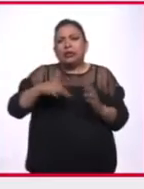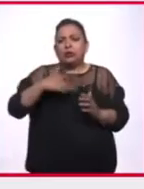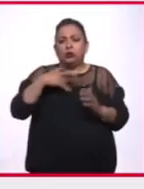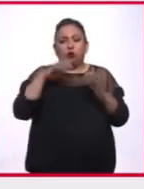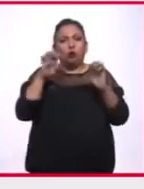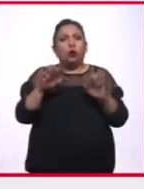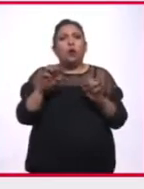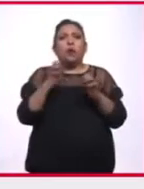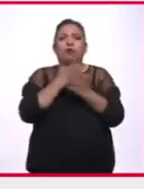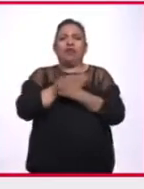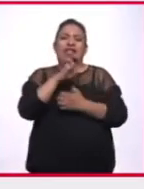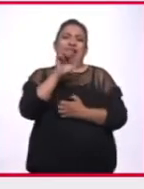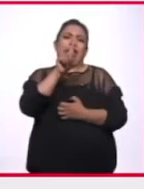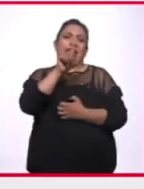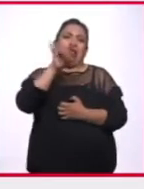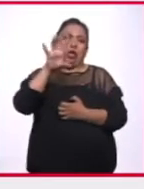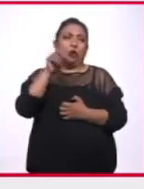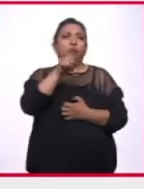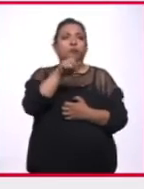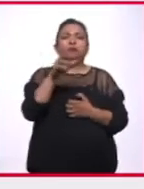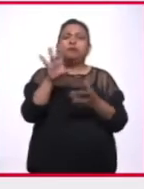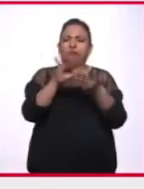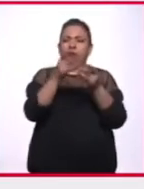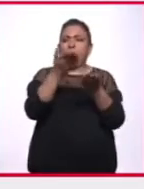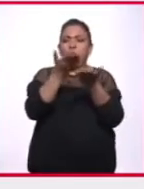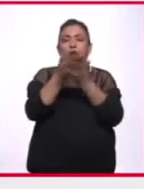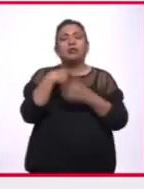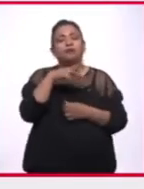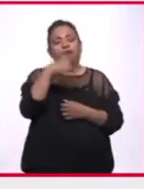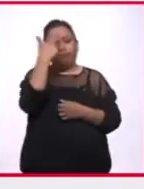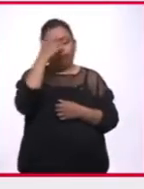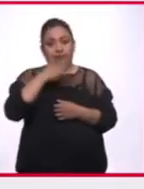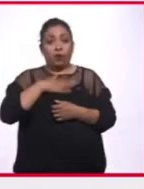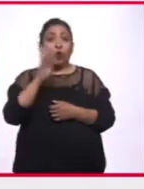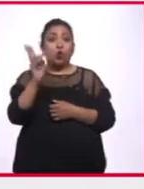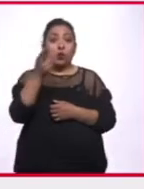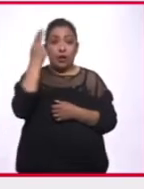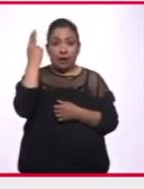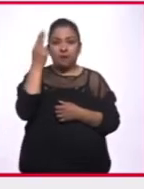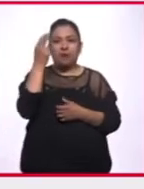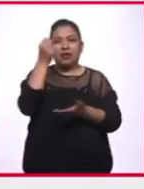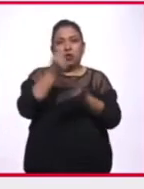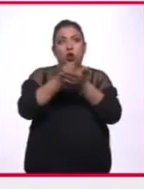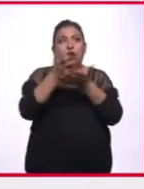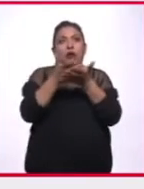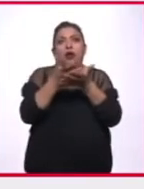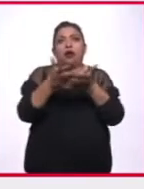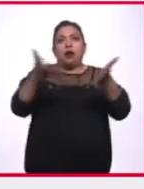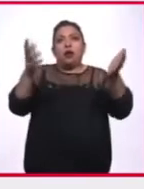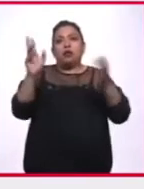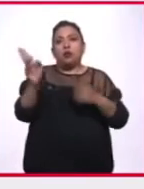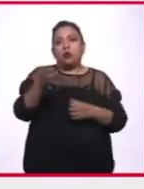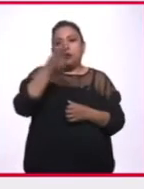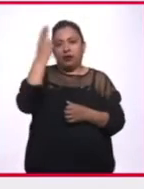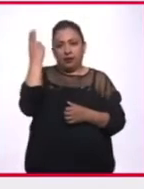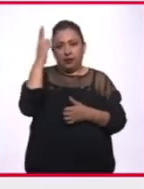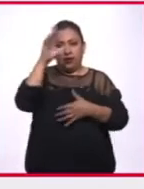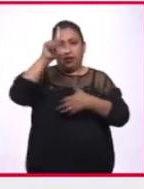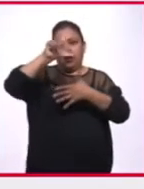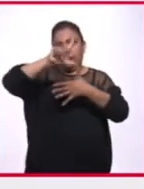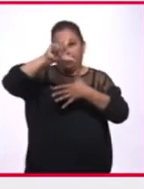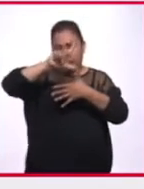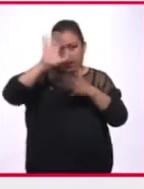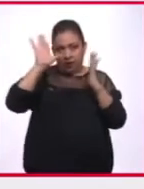ético. Háblenos de su propuesta. Así es, y como la UNAM es la editorial más grande de las universidades de América